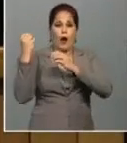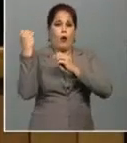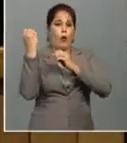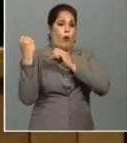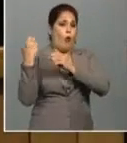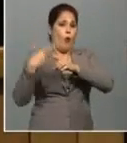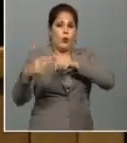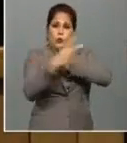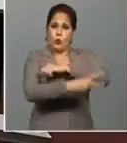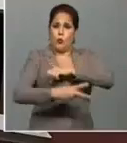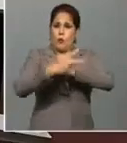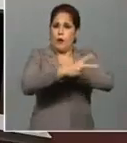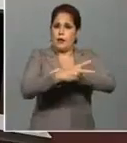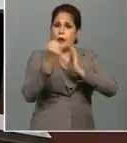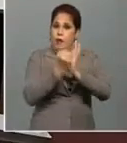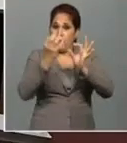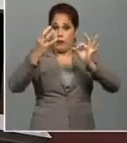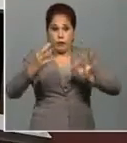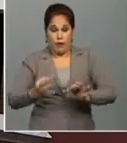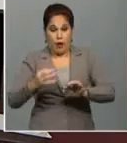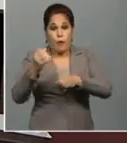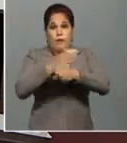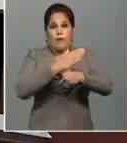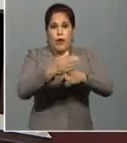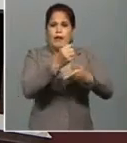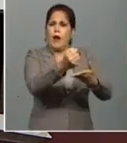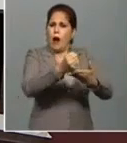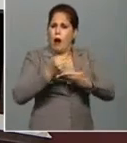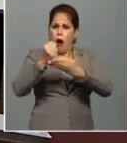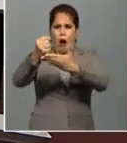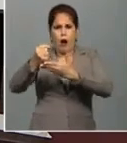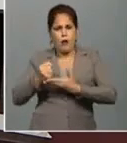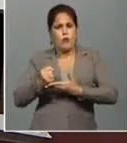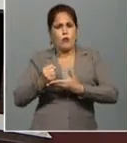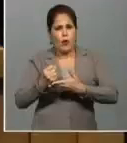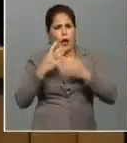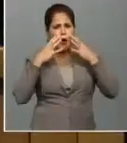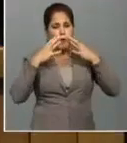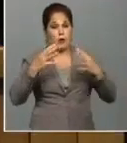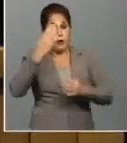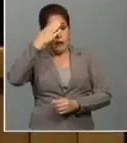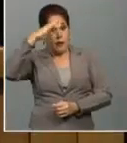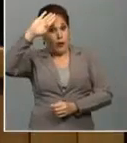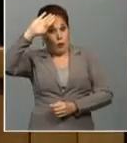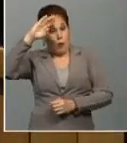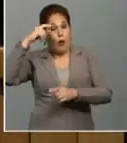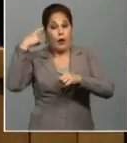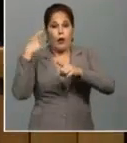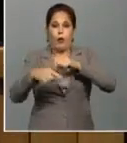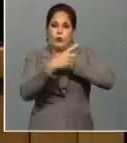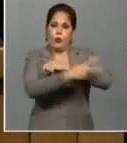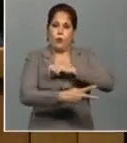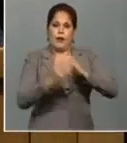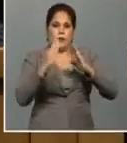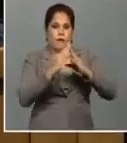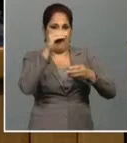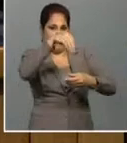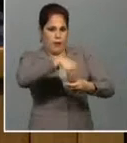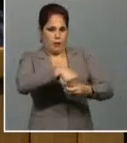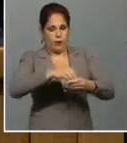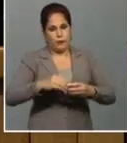internacional ratificado innumerables ocasiones y de gran parte de los cubanos en el exterior